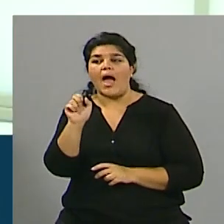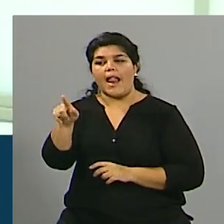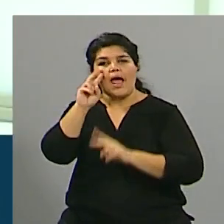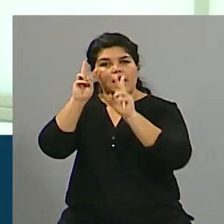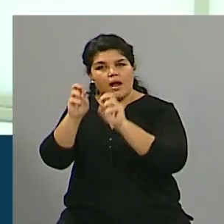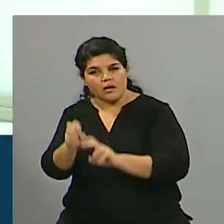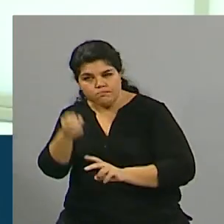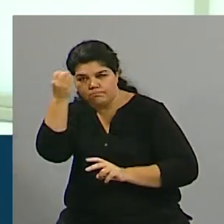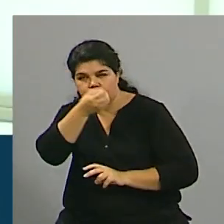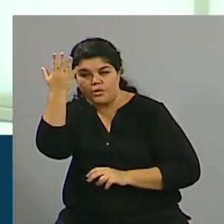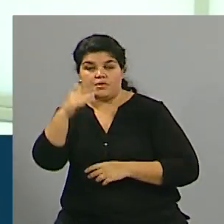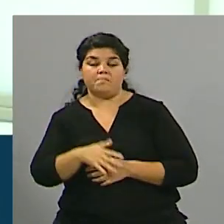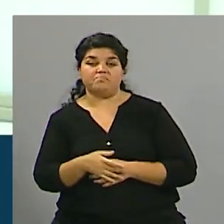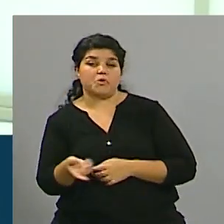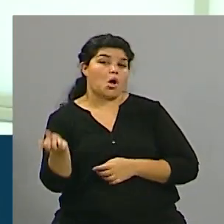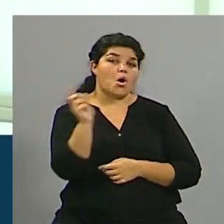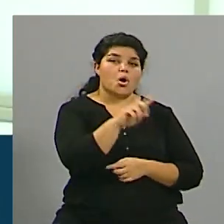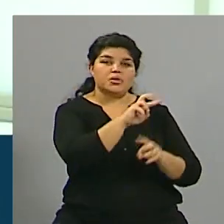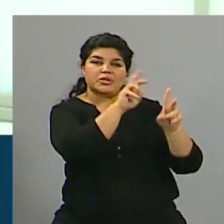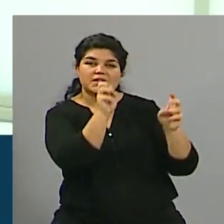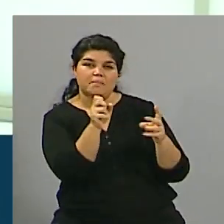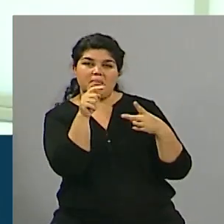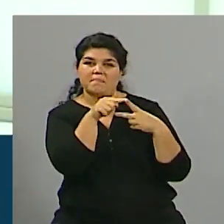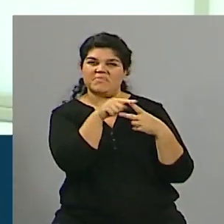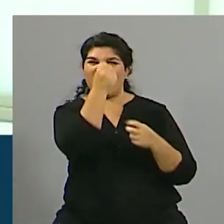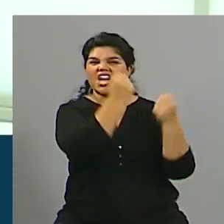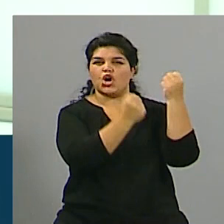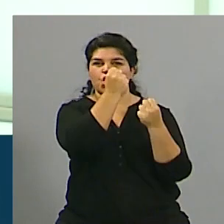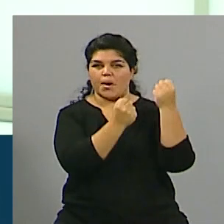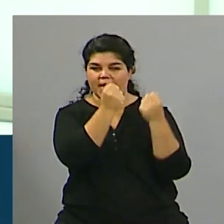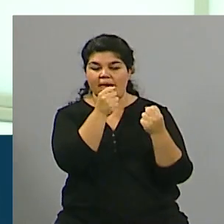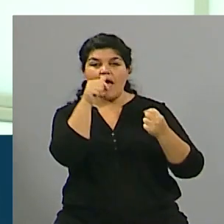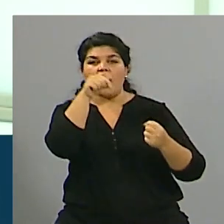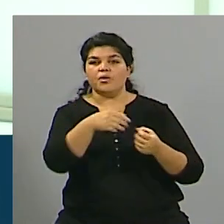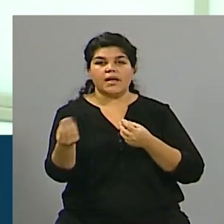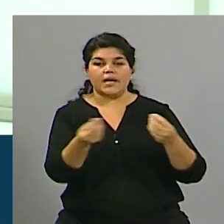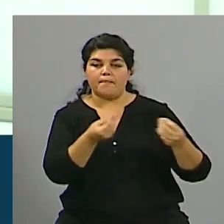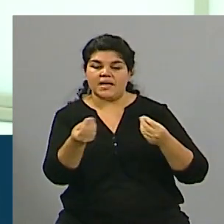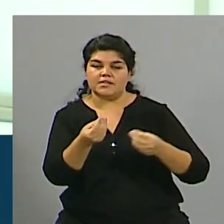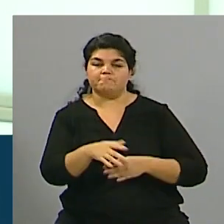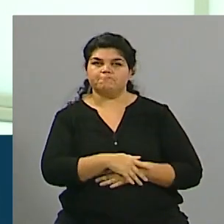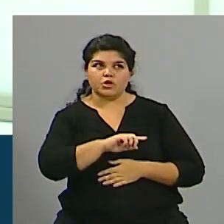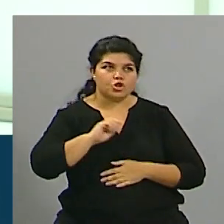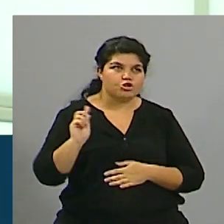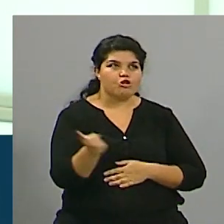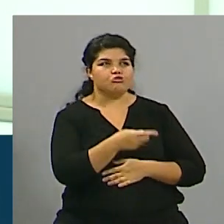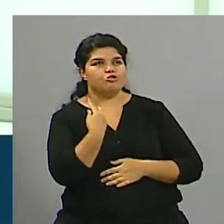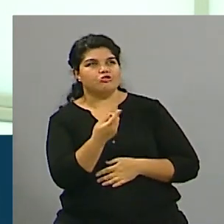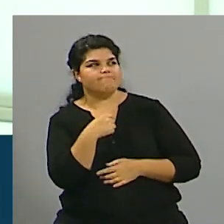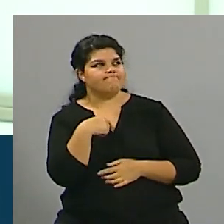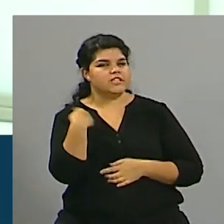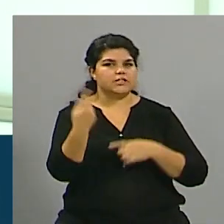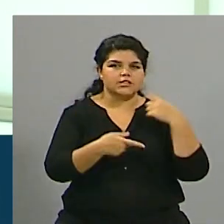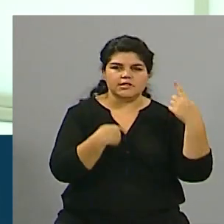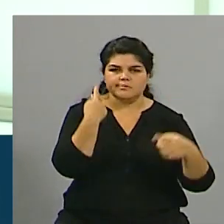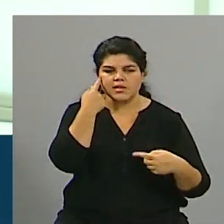hablando de economía, donde hoy por hoy los argentinos estamos mirando todo el tiempo esto